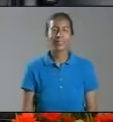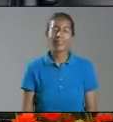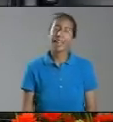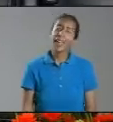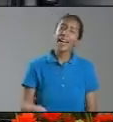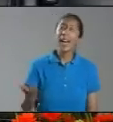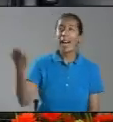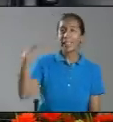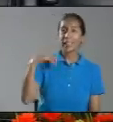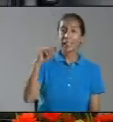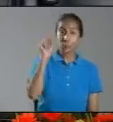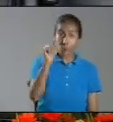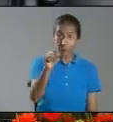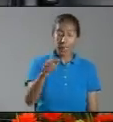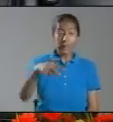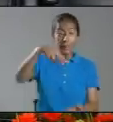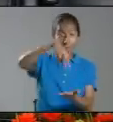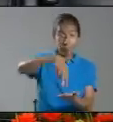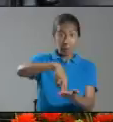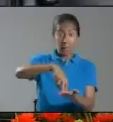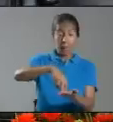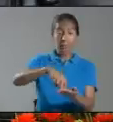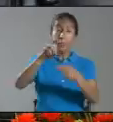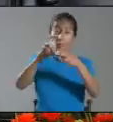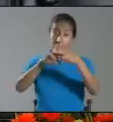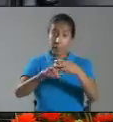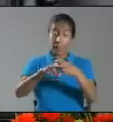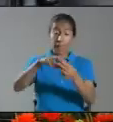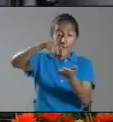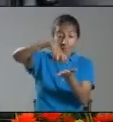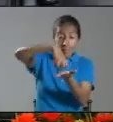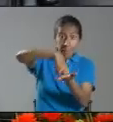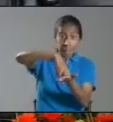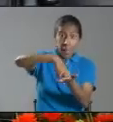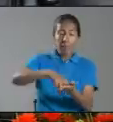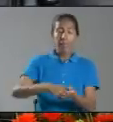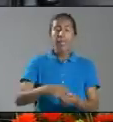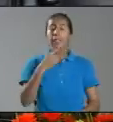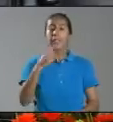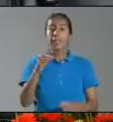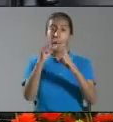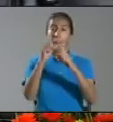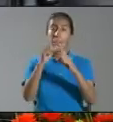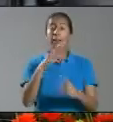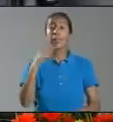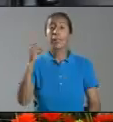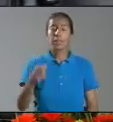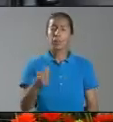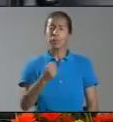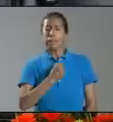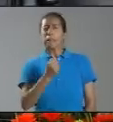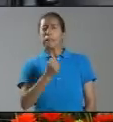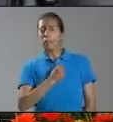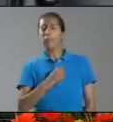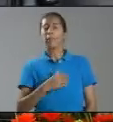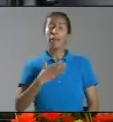Antes usted se paraba, se sentaba, hincaba y decía palabra de Dios, eso mataba el pecho y no sabía por qué.